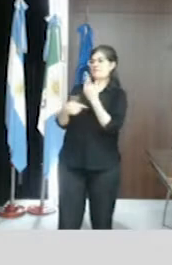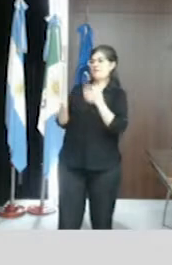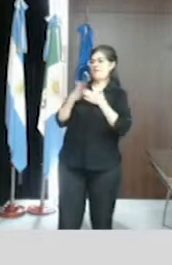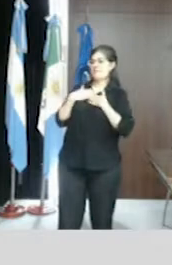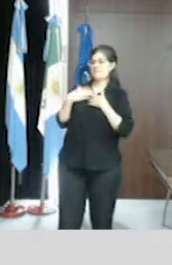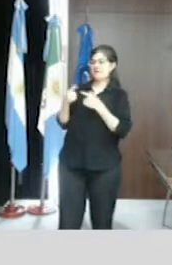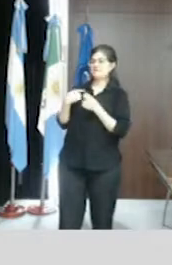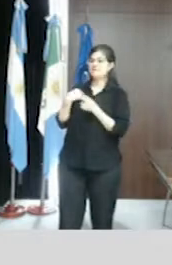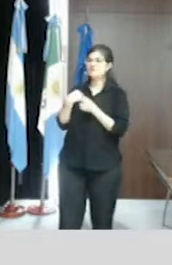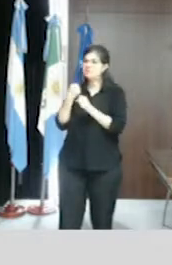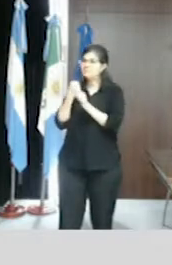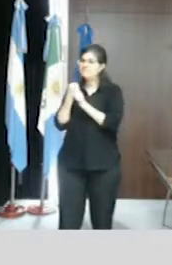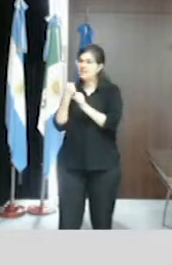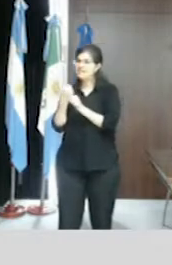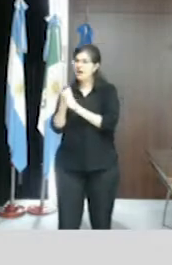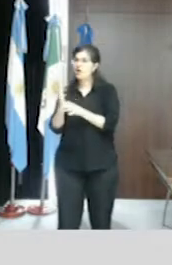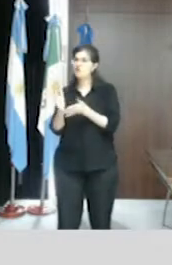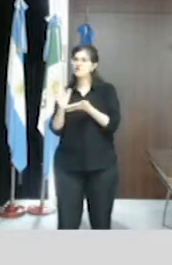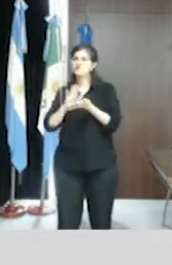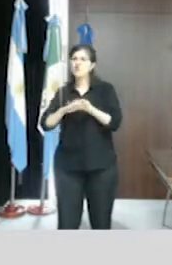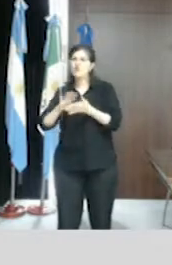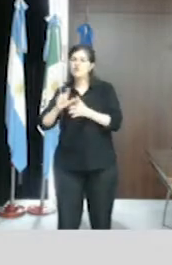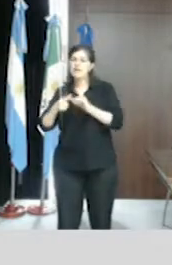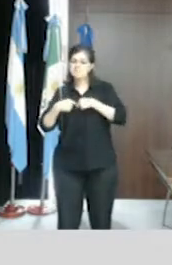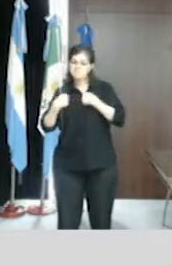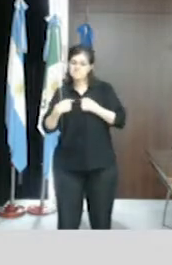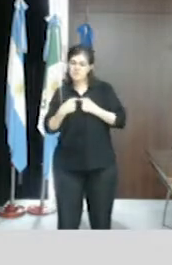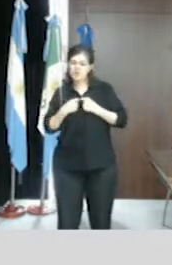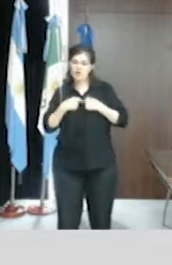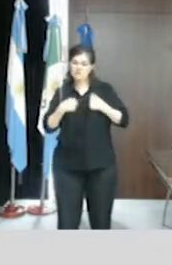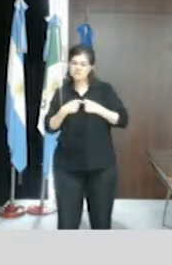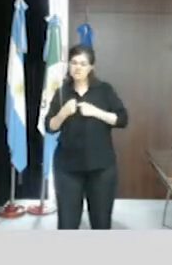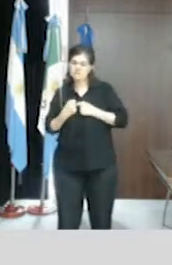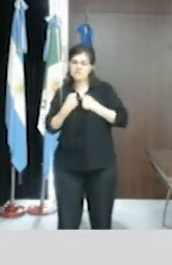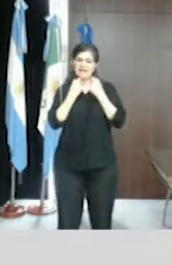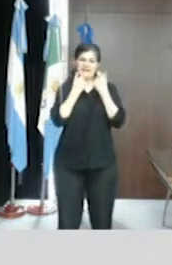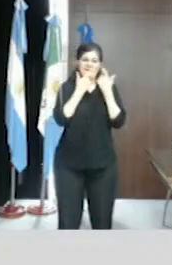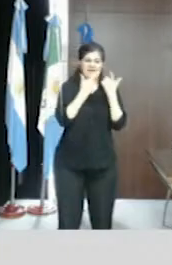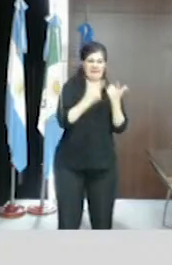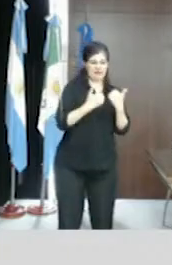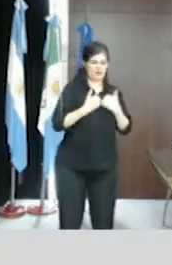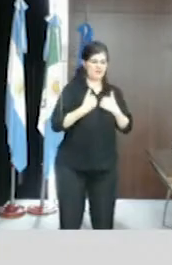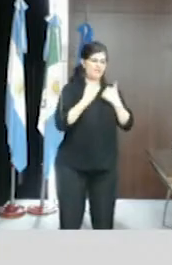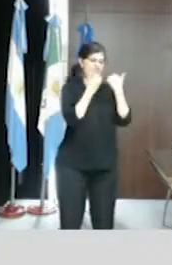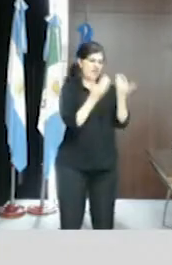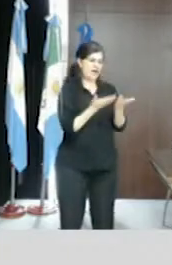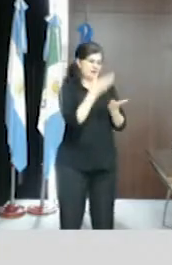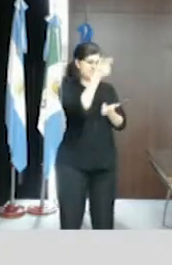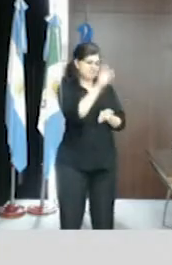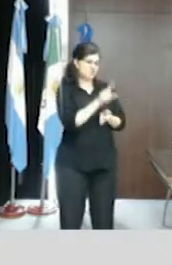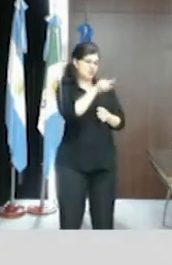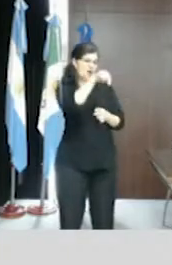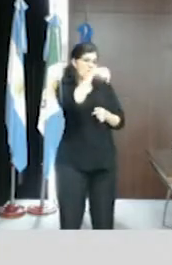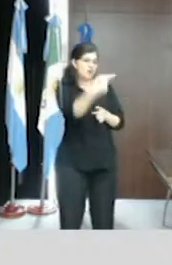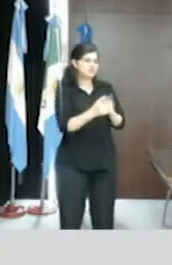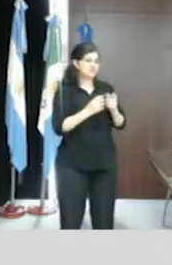estamos trabajando la generosidad, el brindarnos al otro, el poder